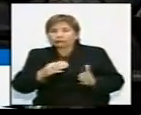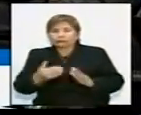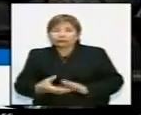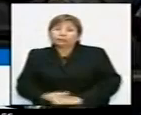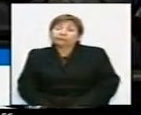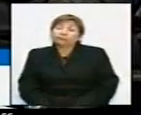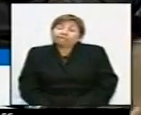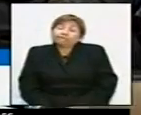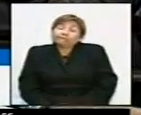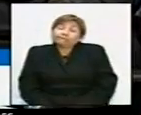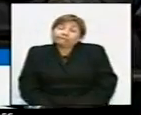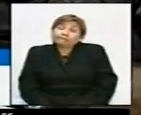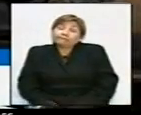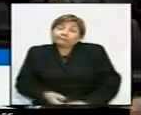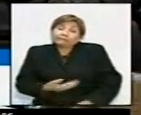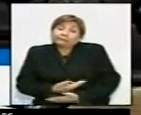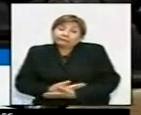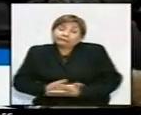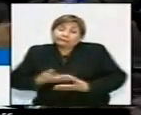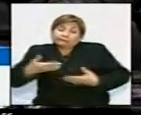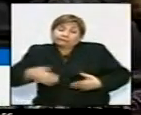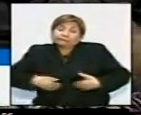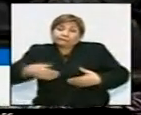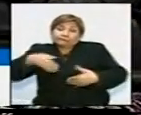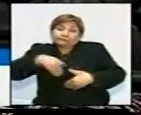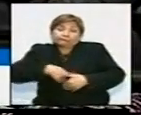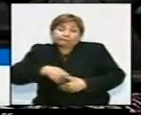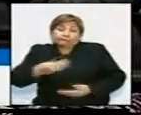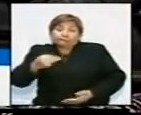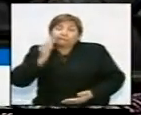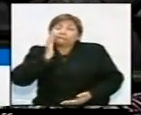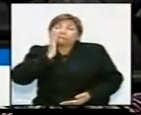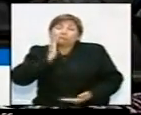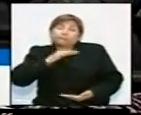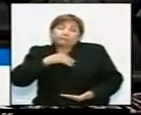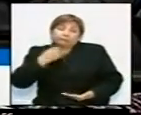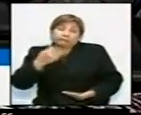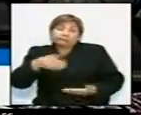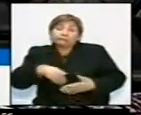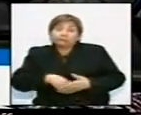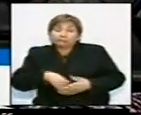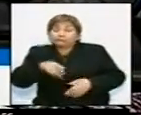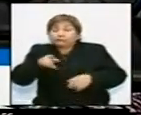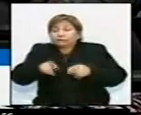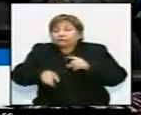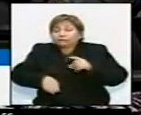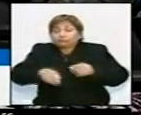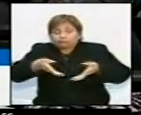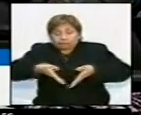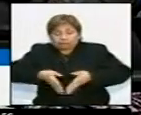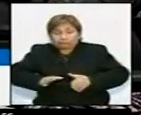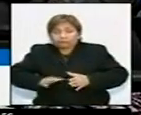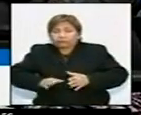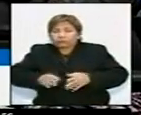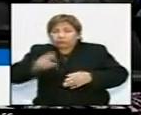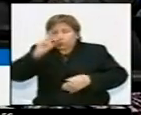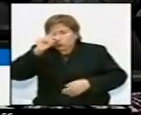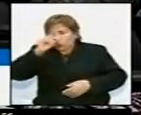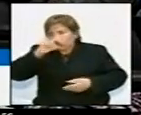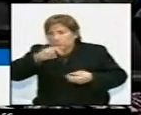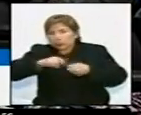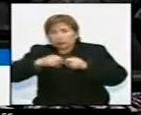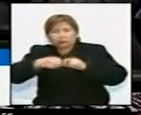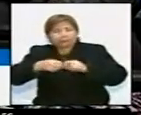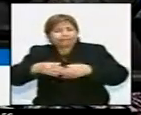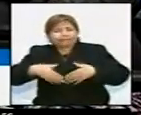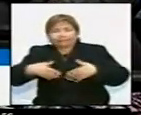presidenta, pero hay niños que ya están muertos al interior del vientre de las madres y hay algunos que nacen con muchas complicaciones que hace